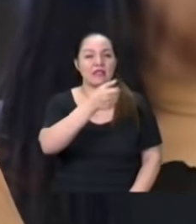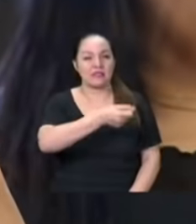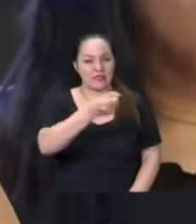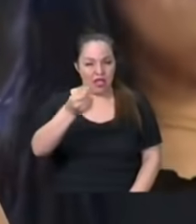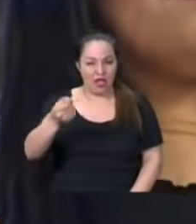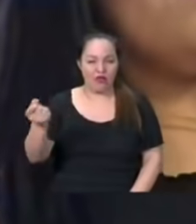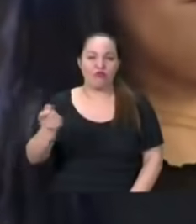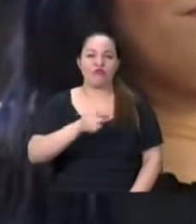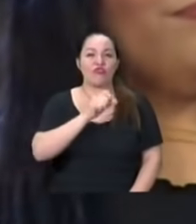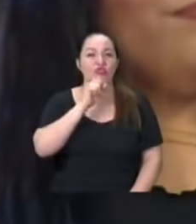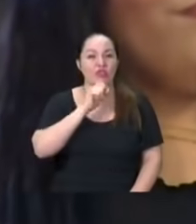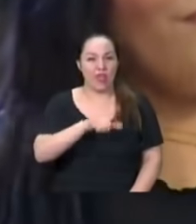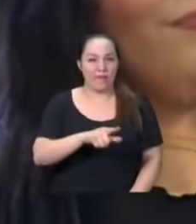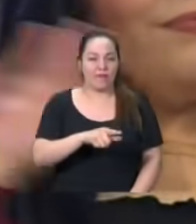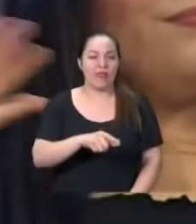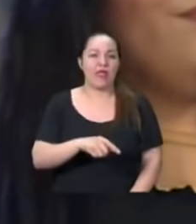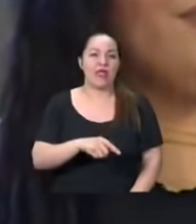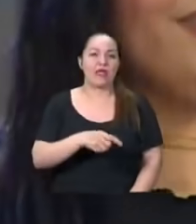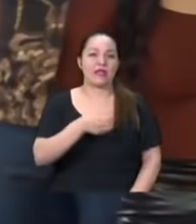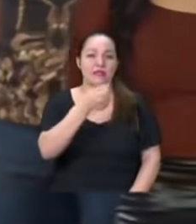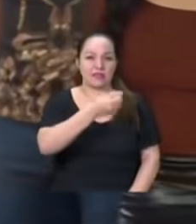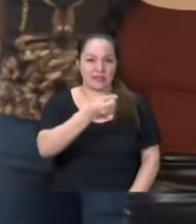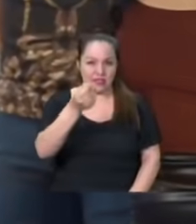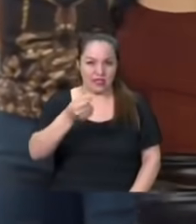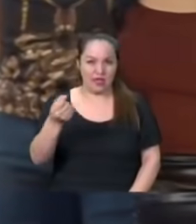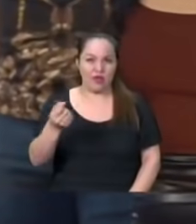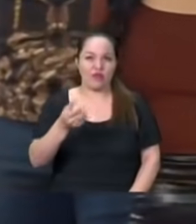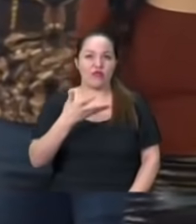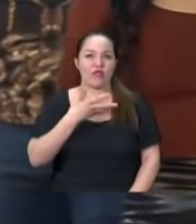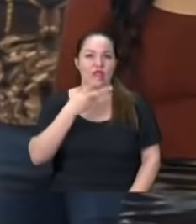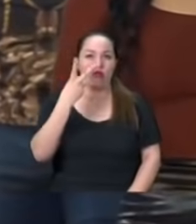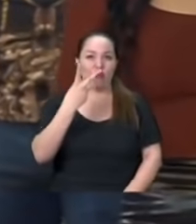programa. Dice Gabriela Desma,